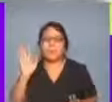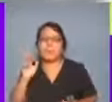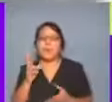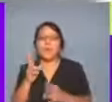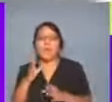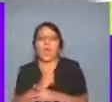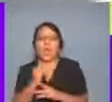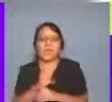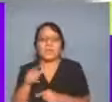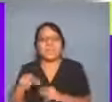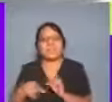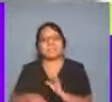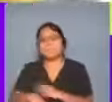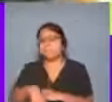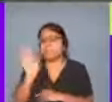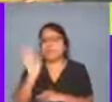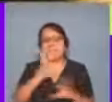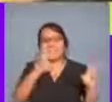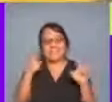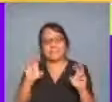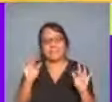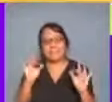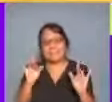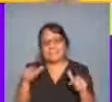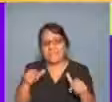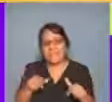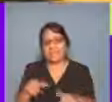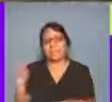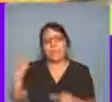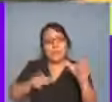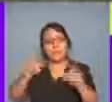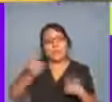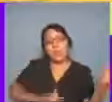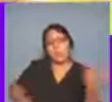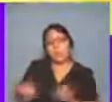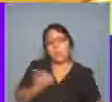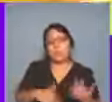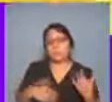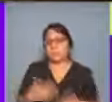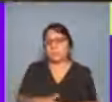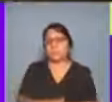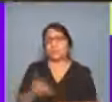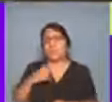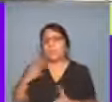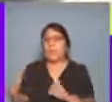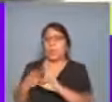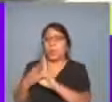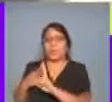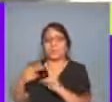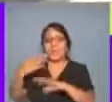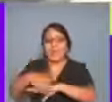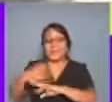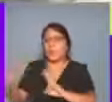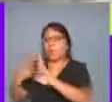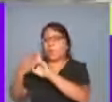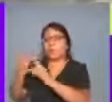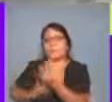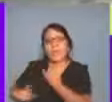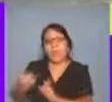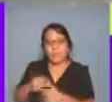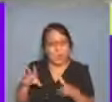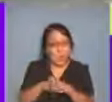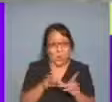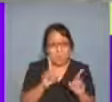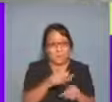urbano que es lo más complicado no que es lo lo que la gente nos comentó también por ahí nos encuentran en la calle y nos comentan como recién lo de la